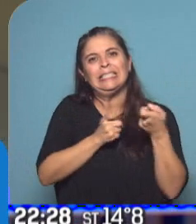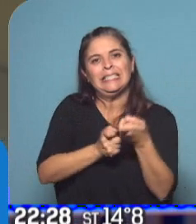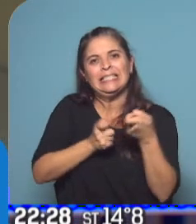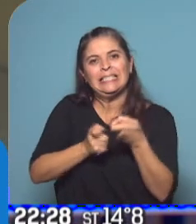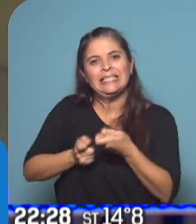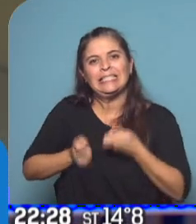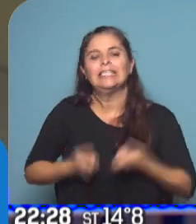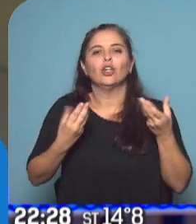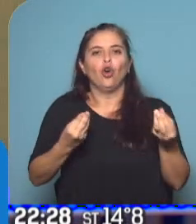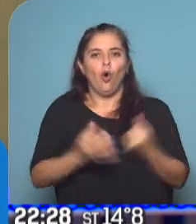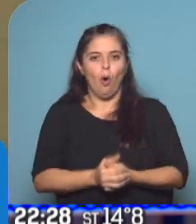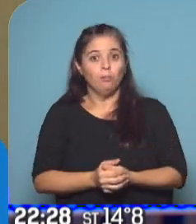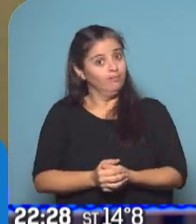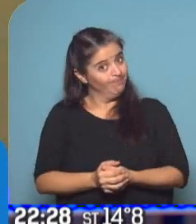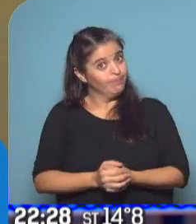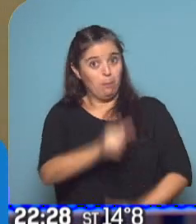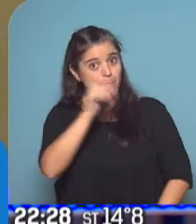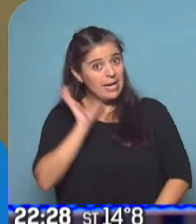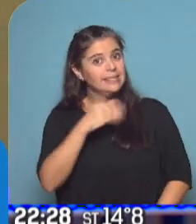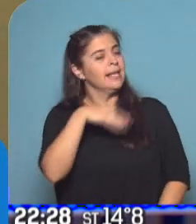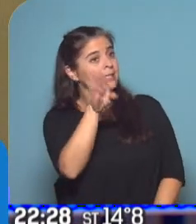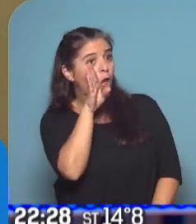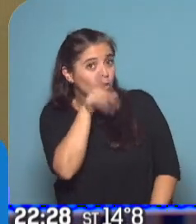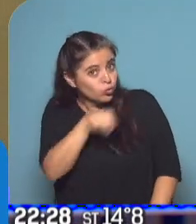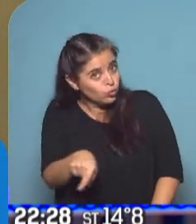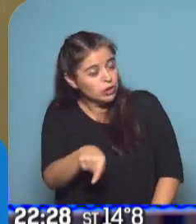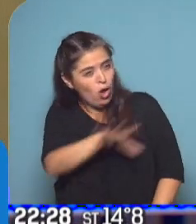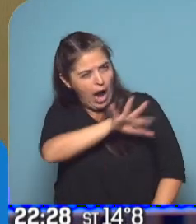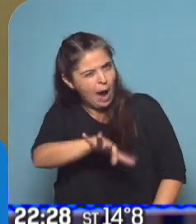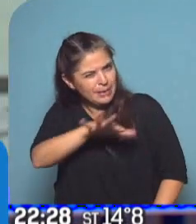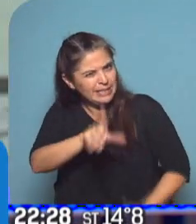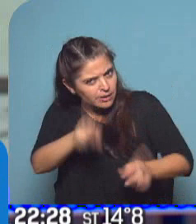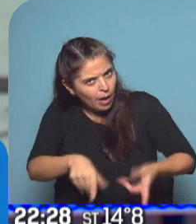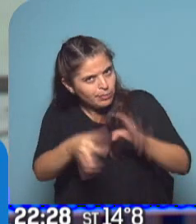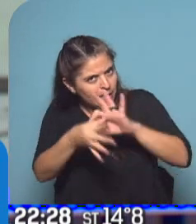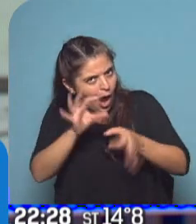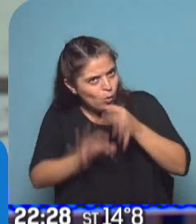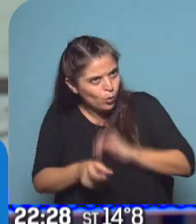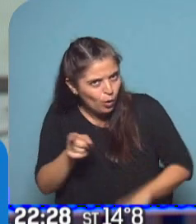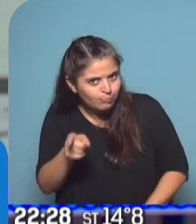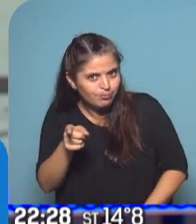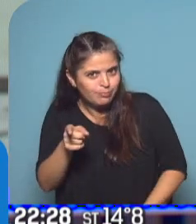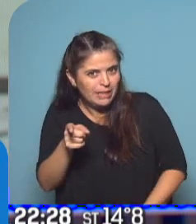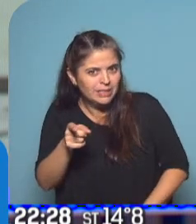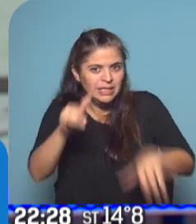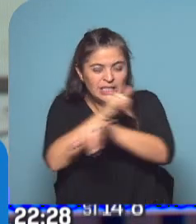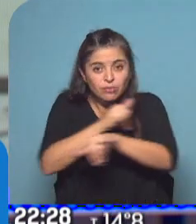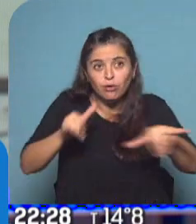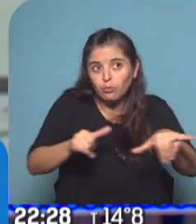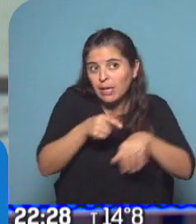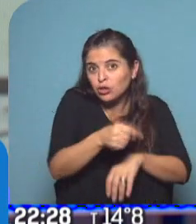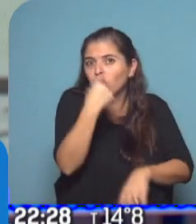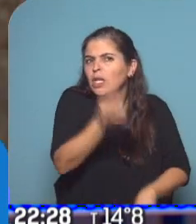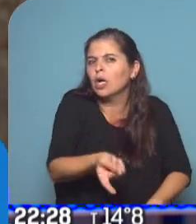amenaza de eeuu y algunos en particular my pompeo secretario de estado no podemos compartir más información de inteligencia si ustedes